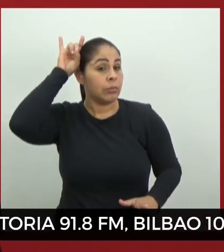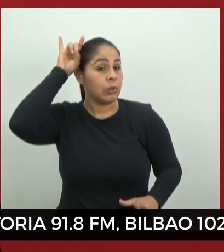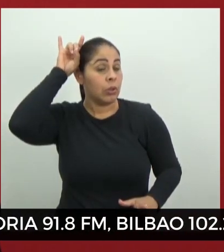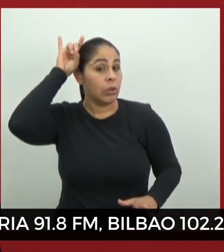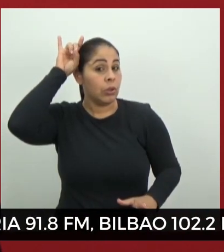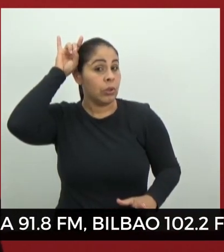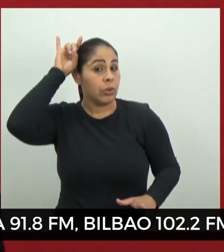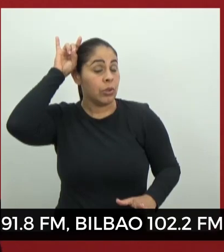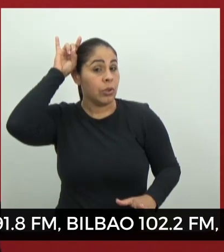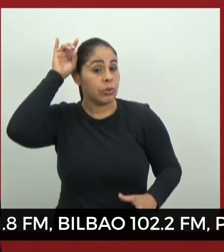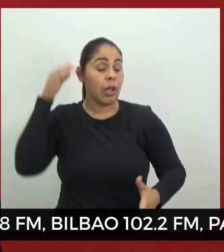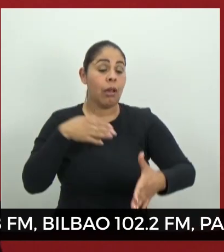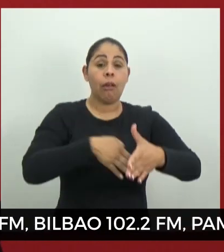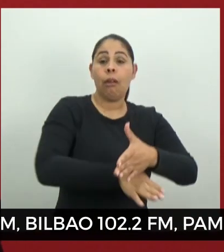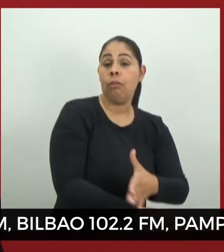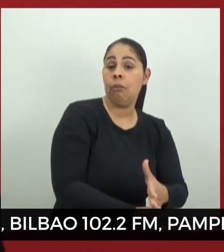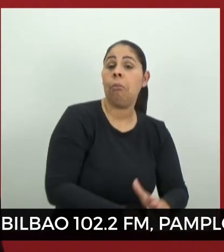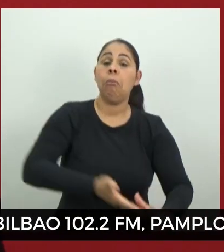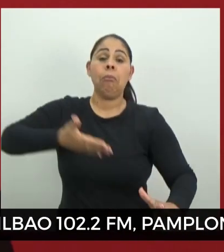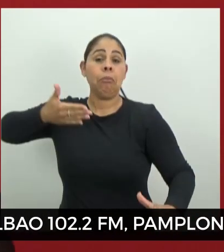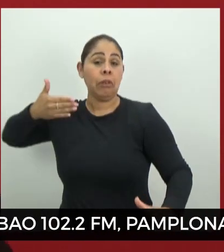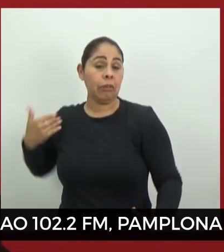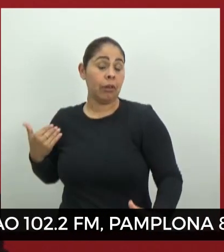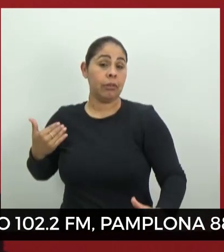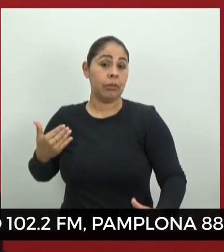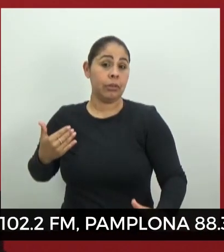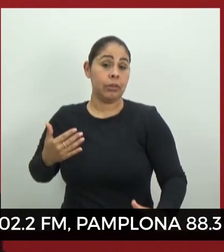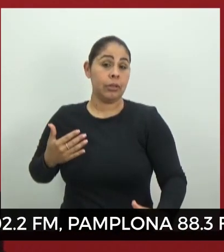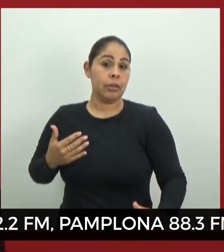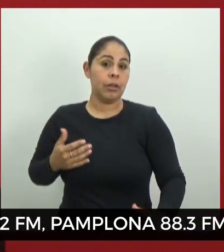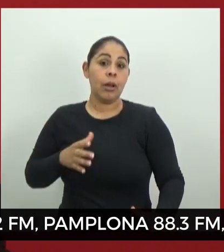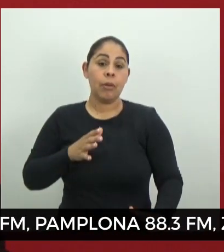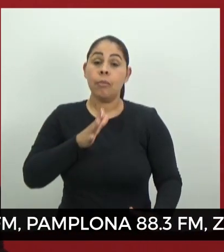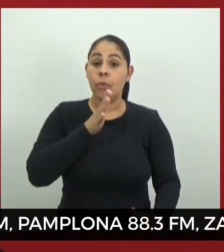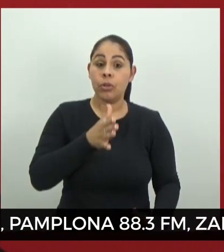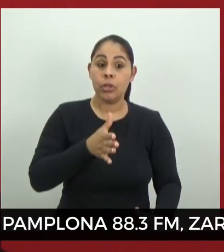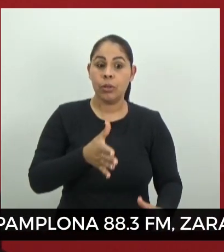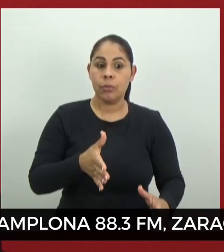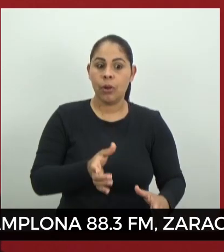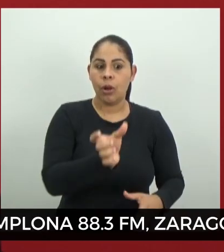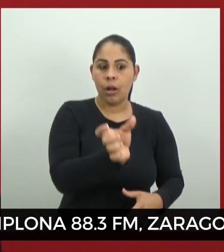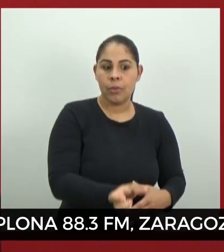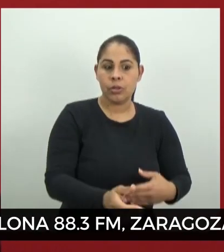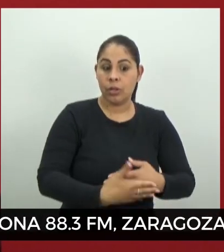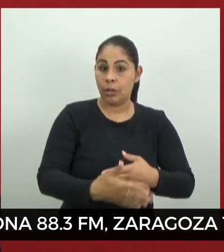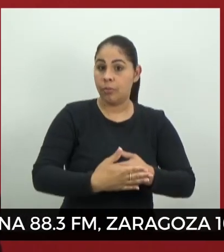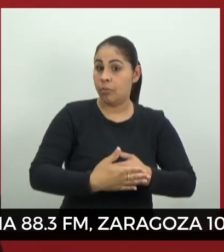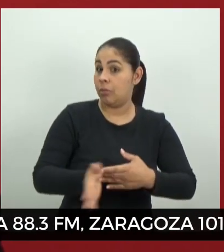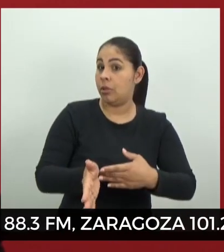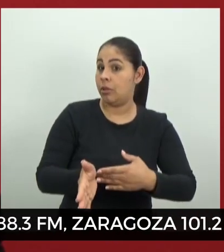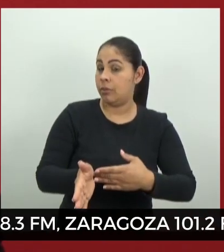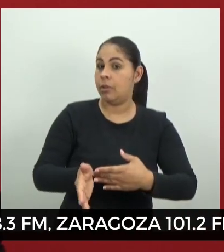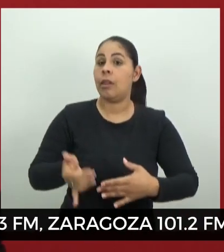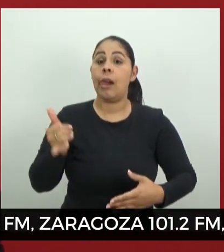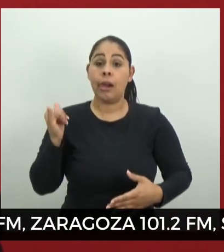puerta abierta, vienen y se apoderan de esa persona. Pero a lo largo de este estudio bíblico, de esta